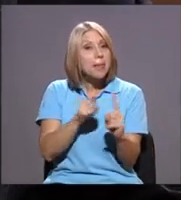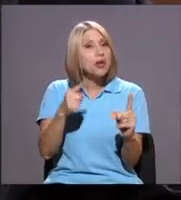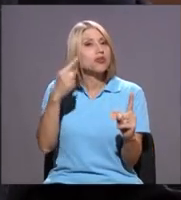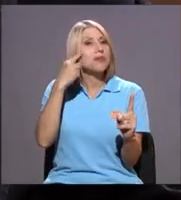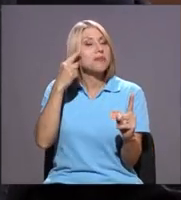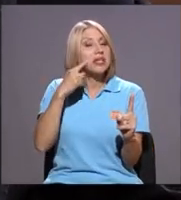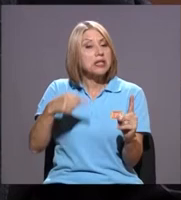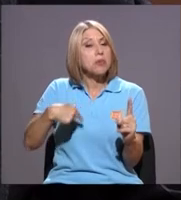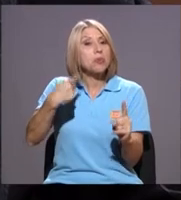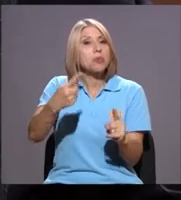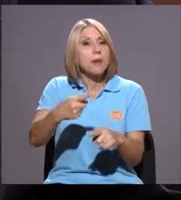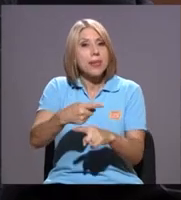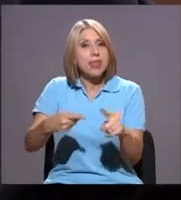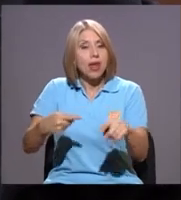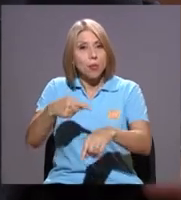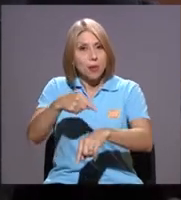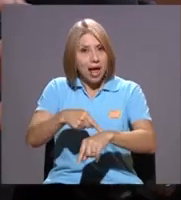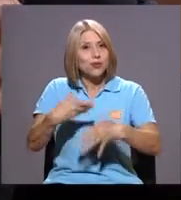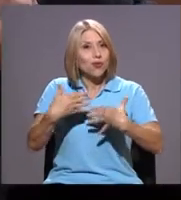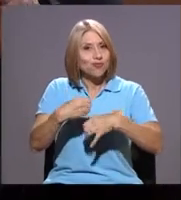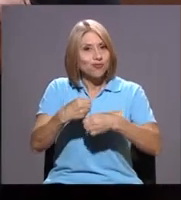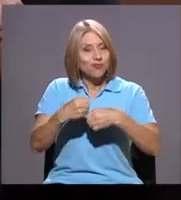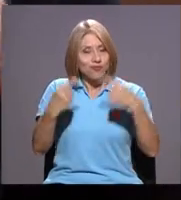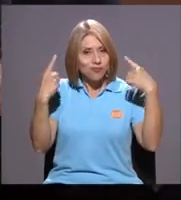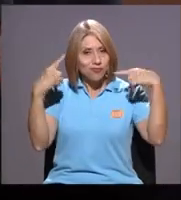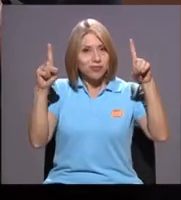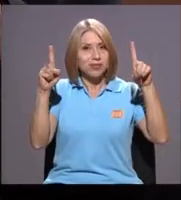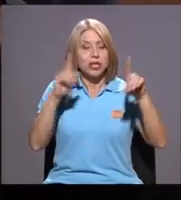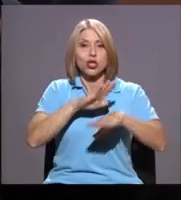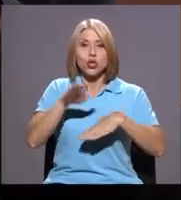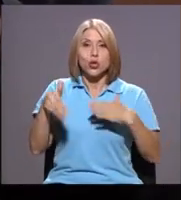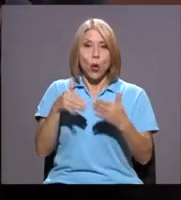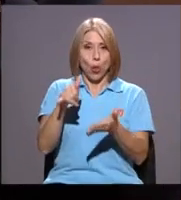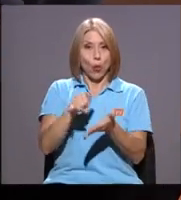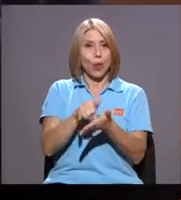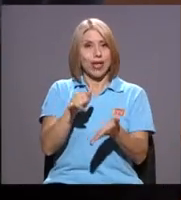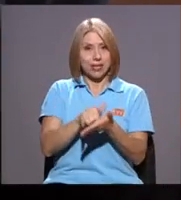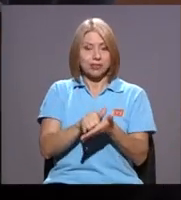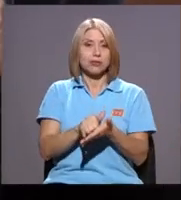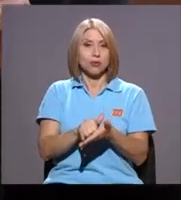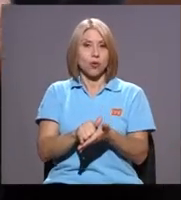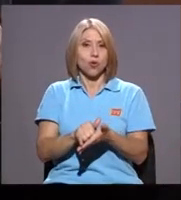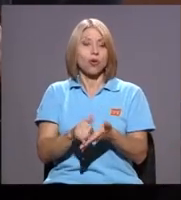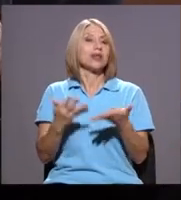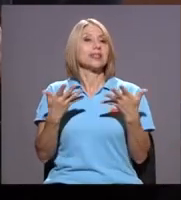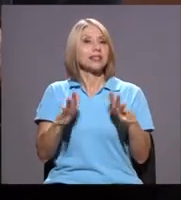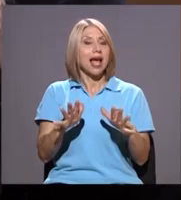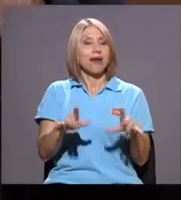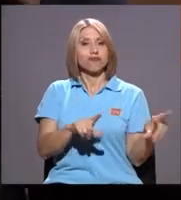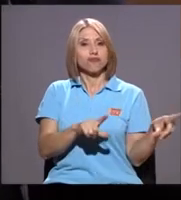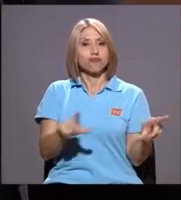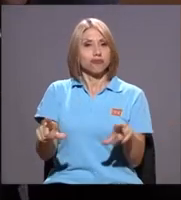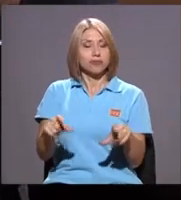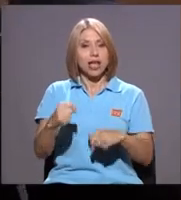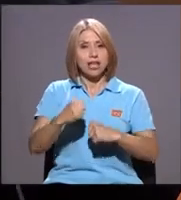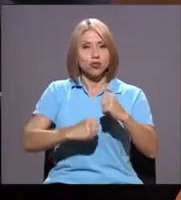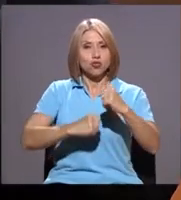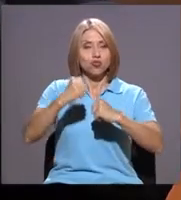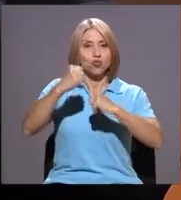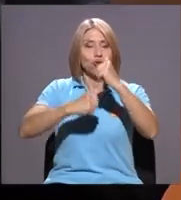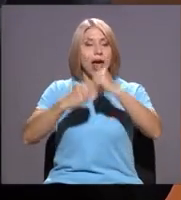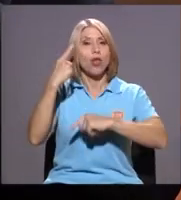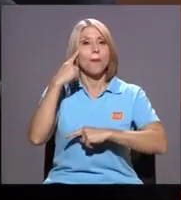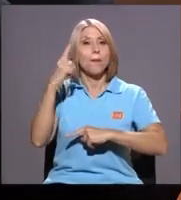en un mediano plazo, ¿verdad? Todo esto está de una manera estructurada, de forma tal que